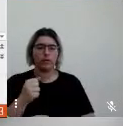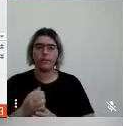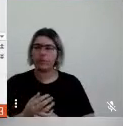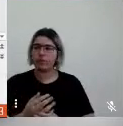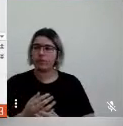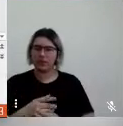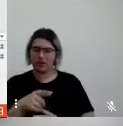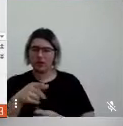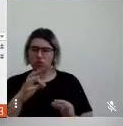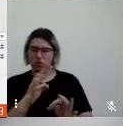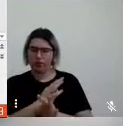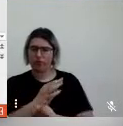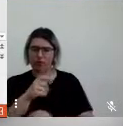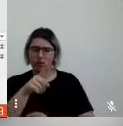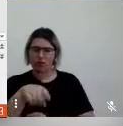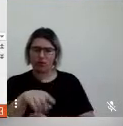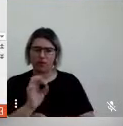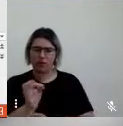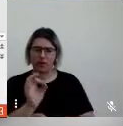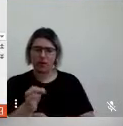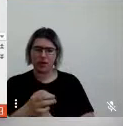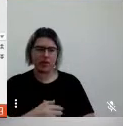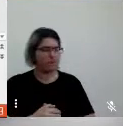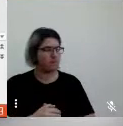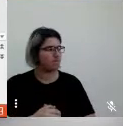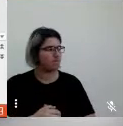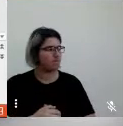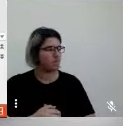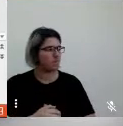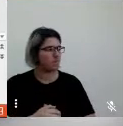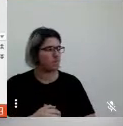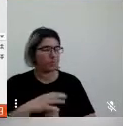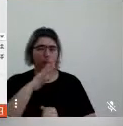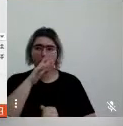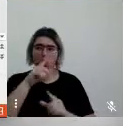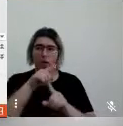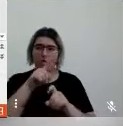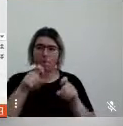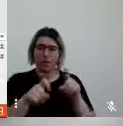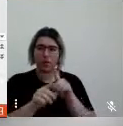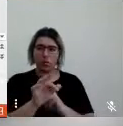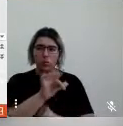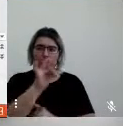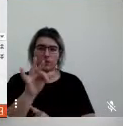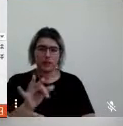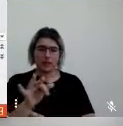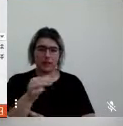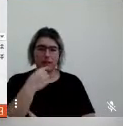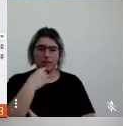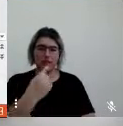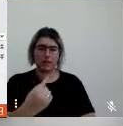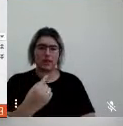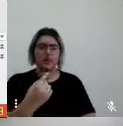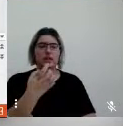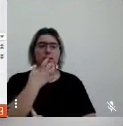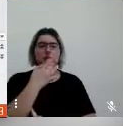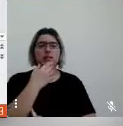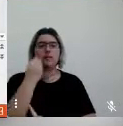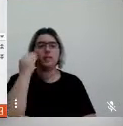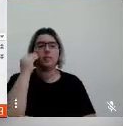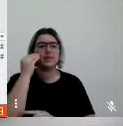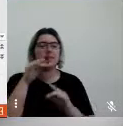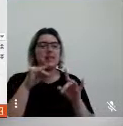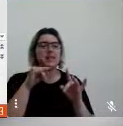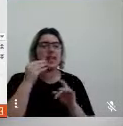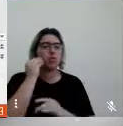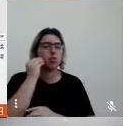equivocado también. Mira, ahora mismo la siguiente pregunta que os iba a formular es ¿por qué o sea, si creéis que los edulcorantes son mejores